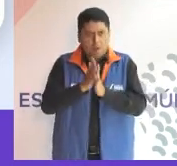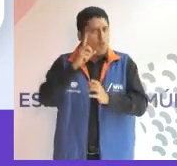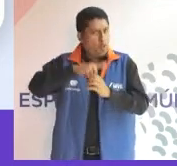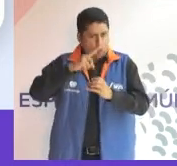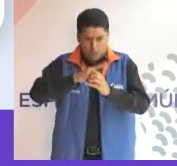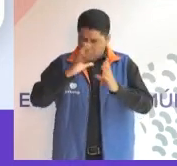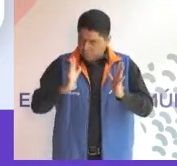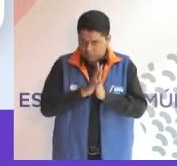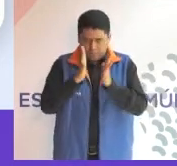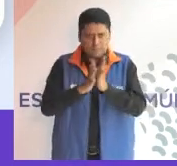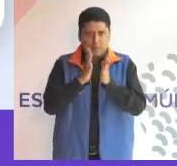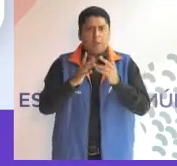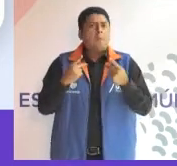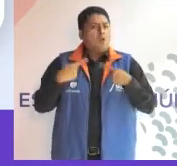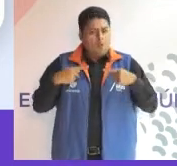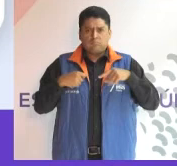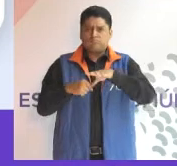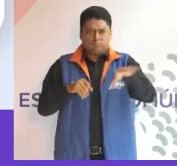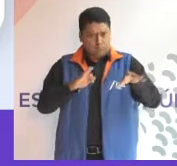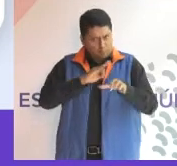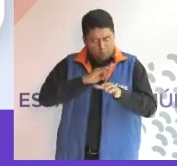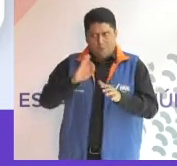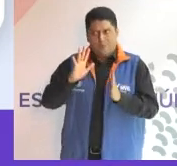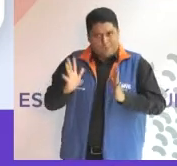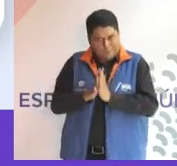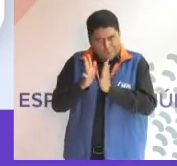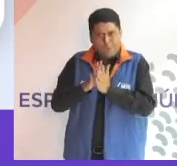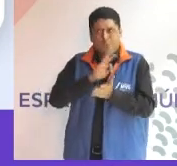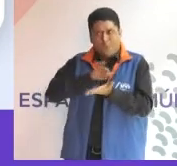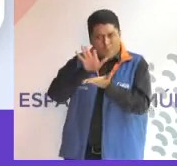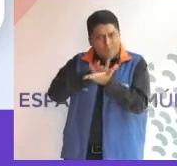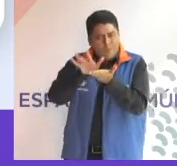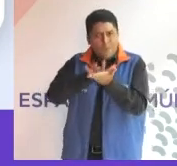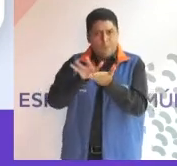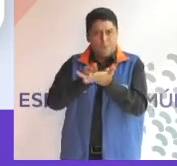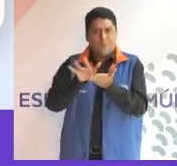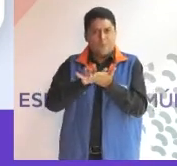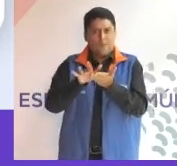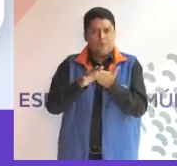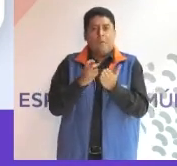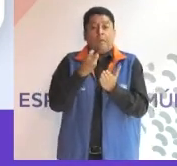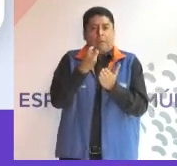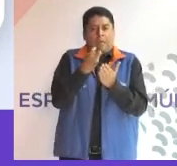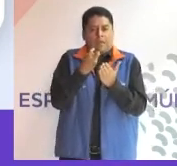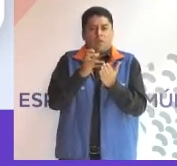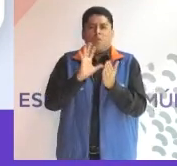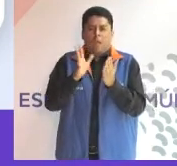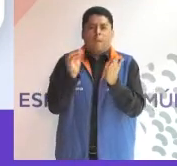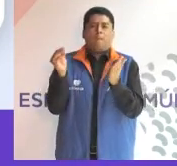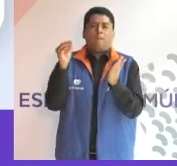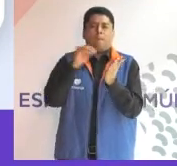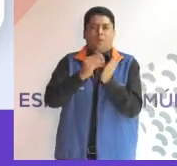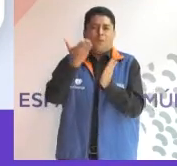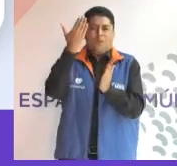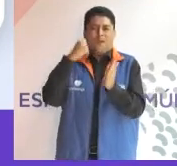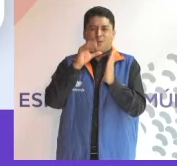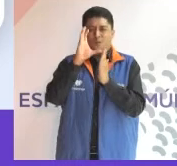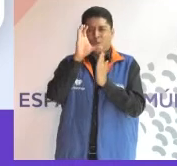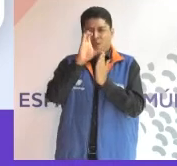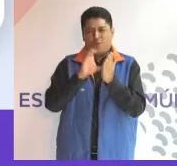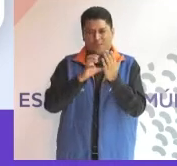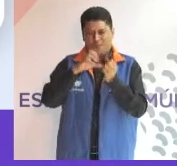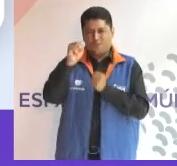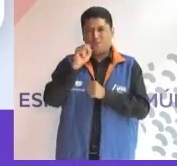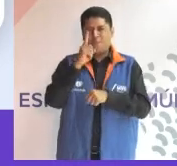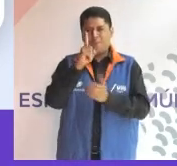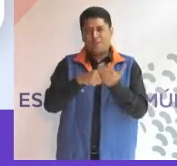un mecanismo que se formuló en la Constitución del 91, pero que por diferentes razones